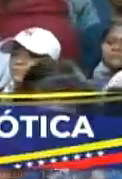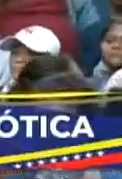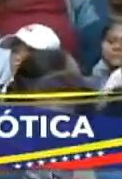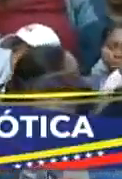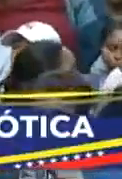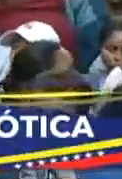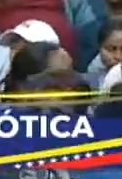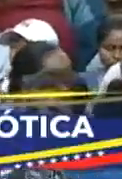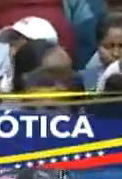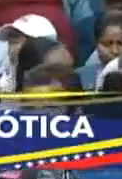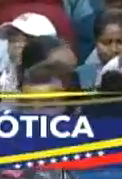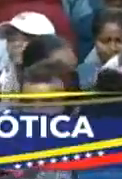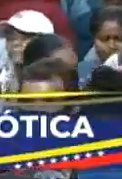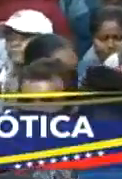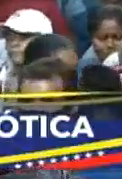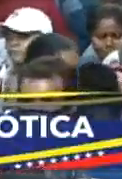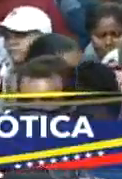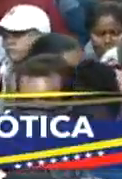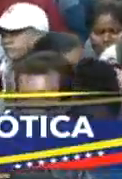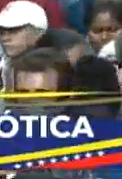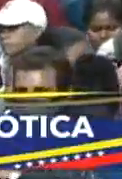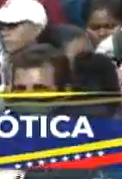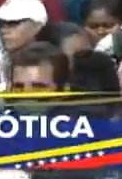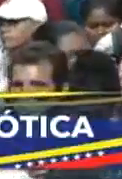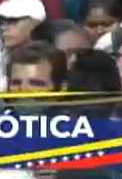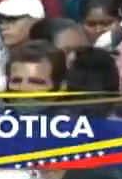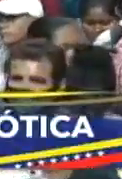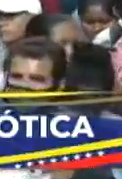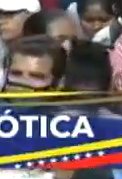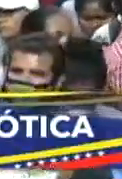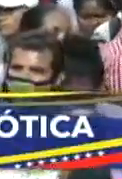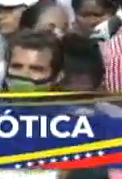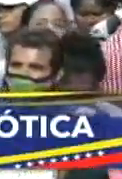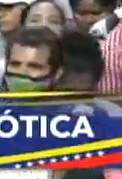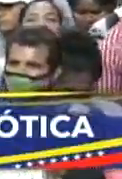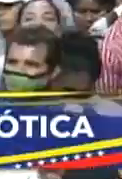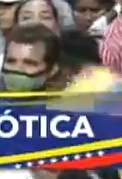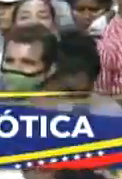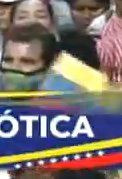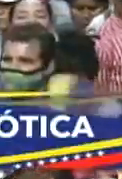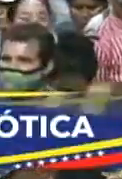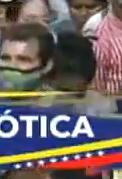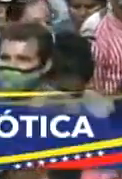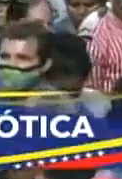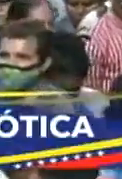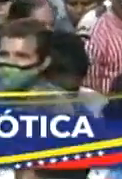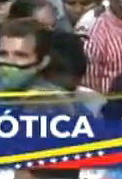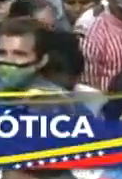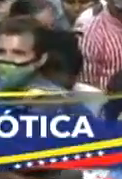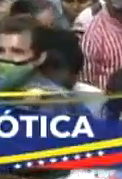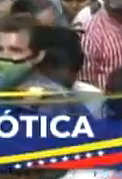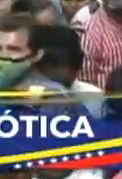economía postrentista. Bolivariana estudiantil, Alejandra Cedeño.